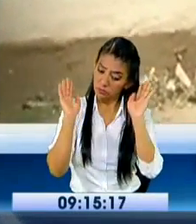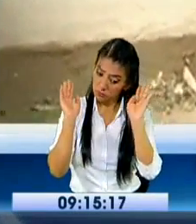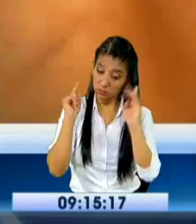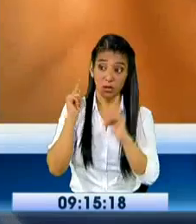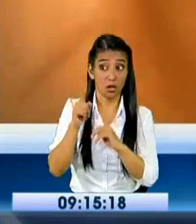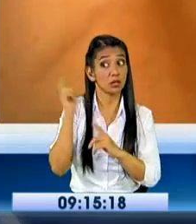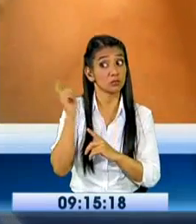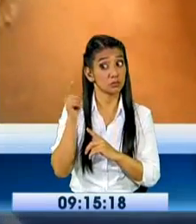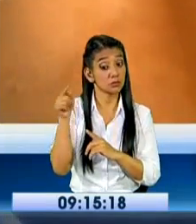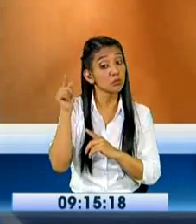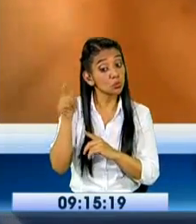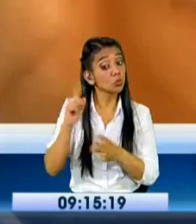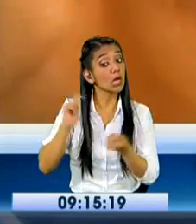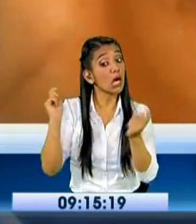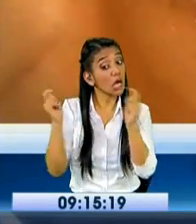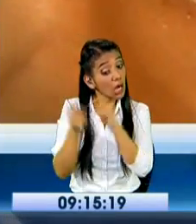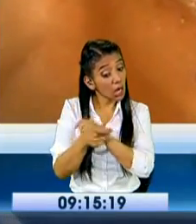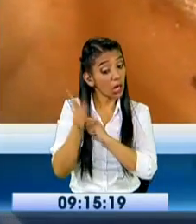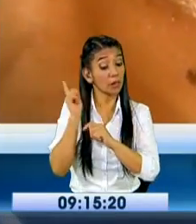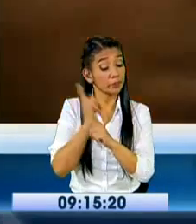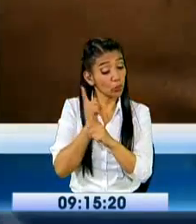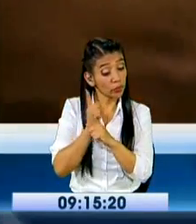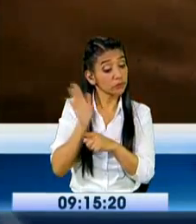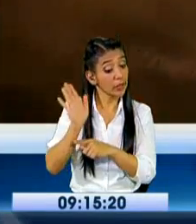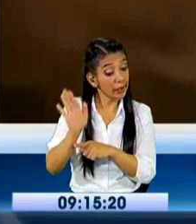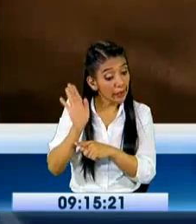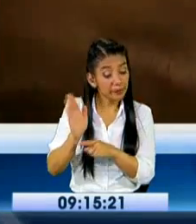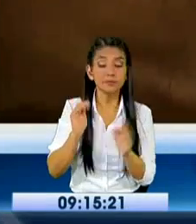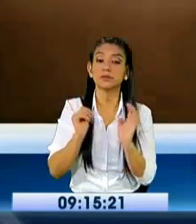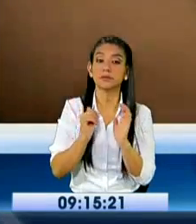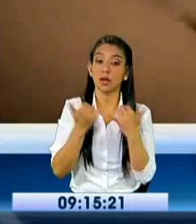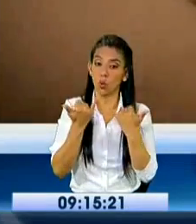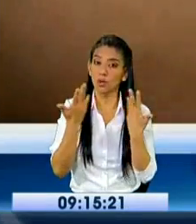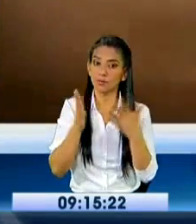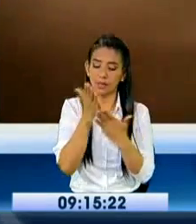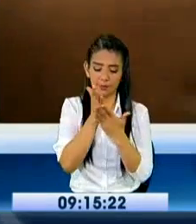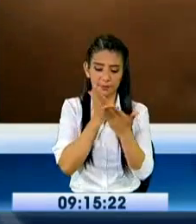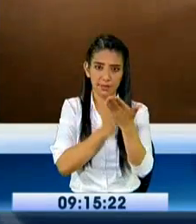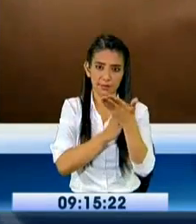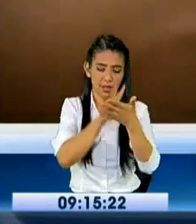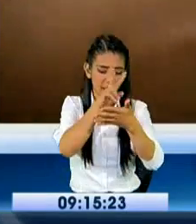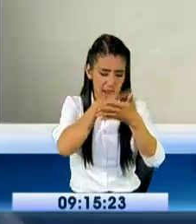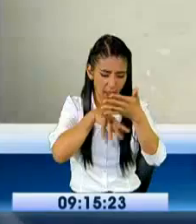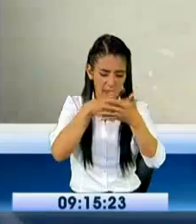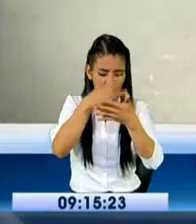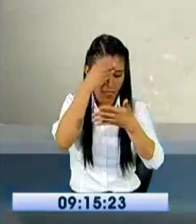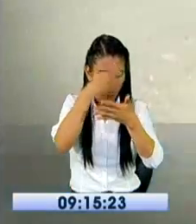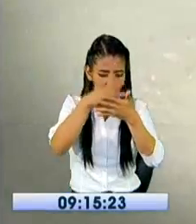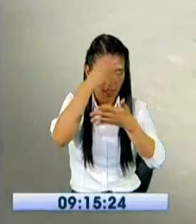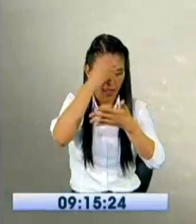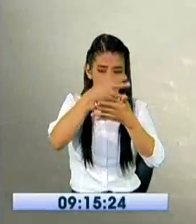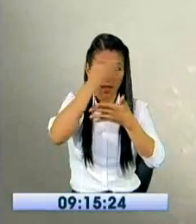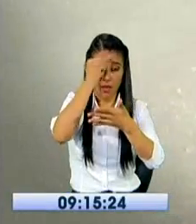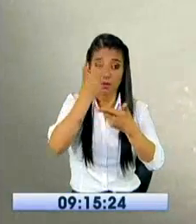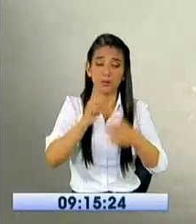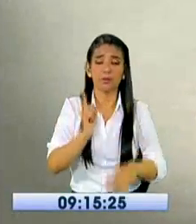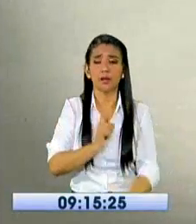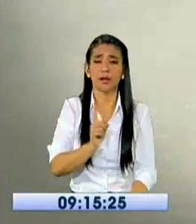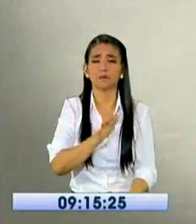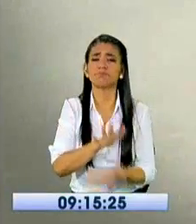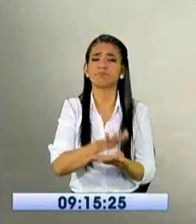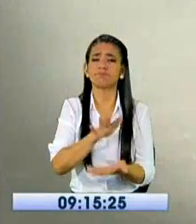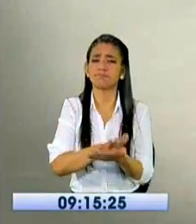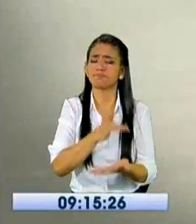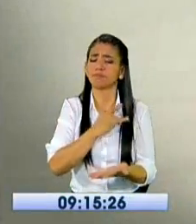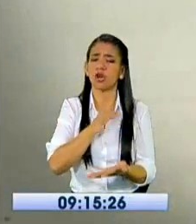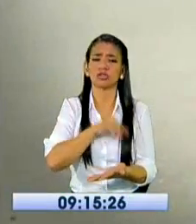trataba de una señal para que cambie de vida. Ahora se aferra a la lectura de una Biblia. Manifiesta que camina sintiendo su conciencia